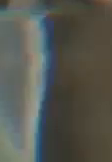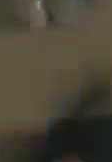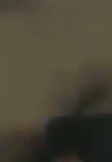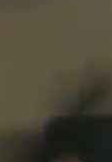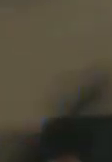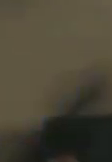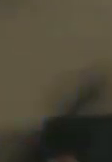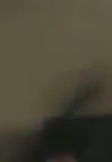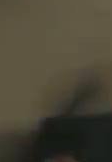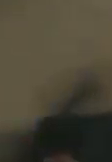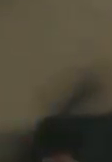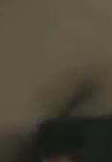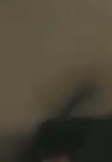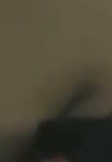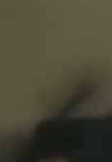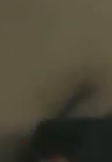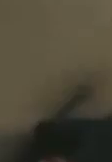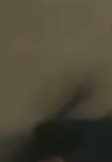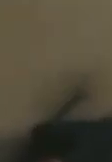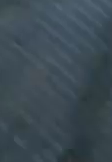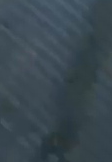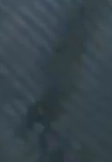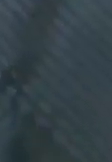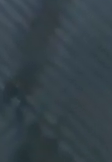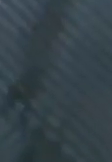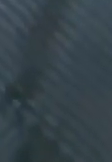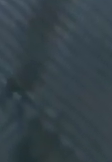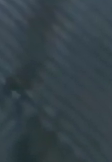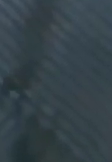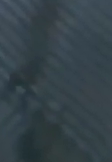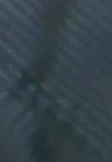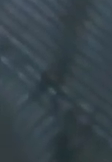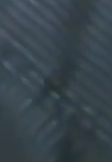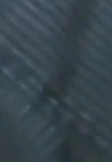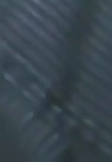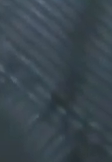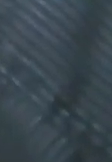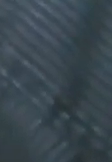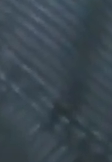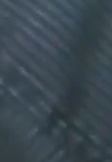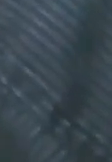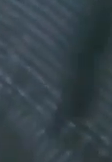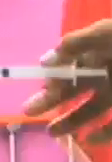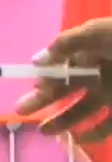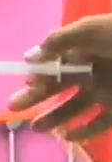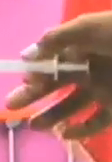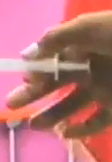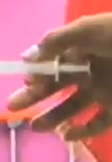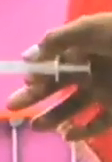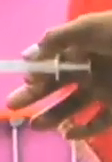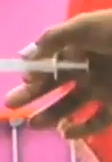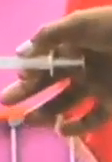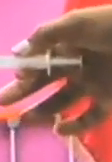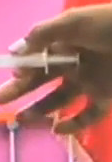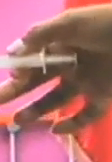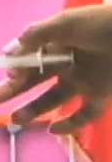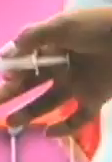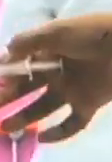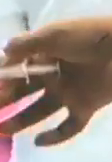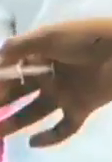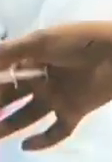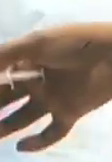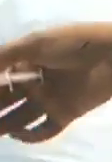A 1 año del plan de vacunación, Venezuela alcanza 97% del pueblo inmunizado,